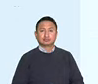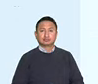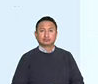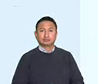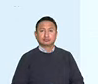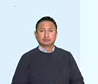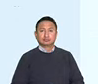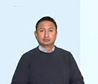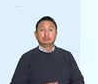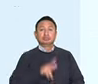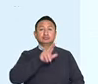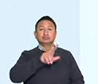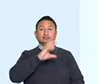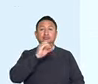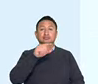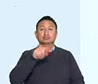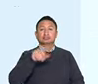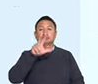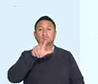con el